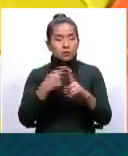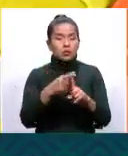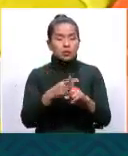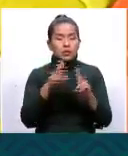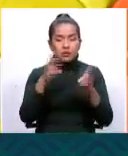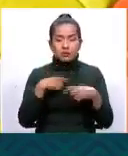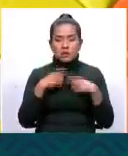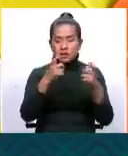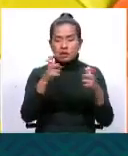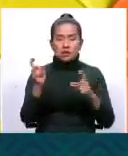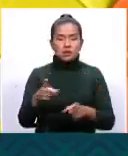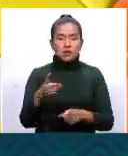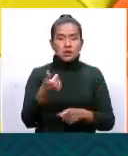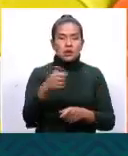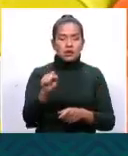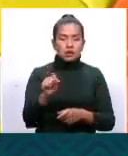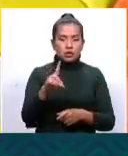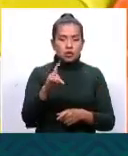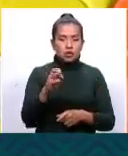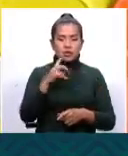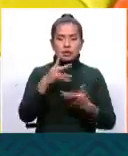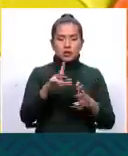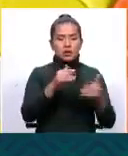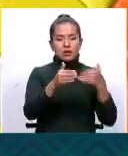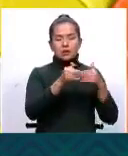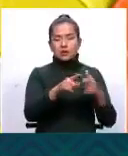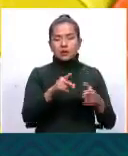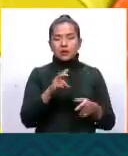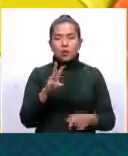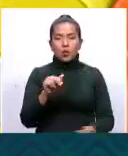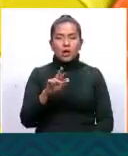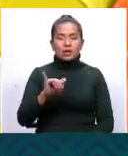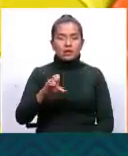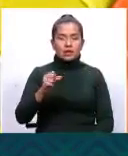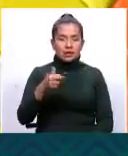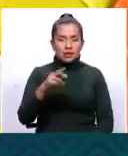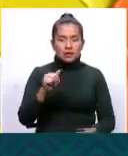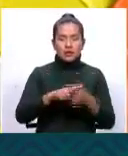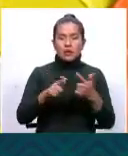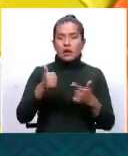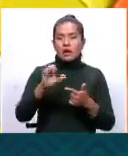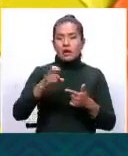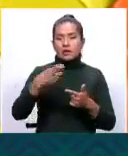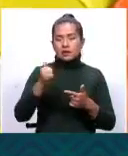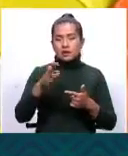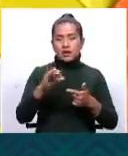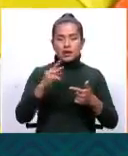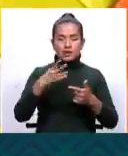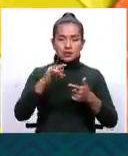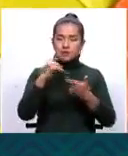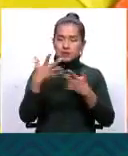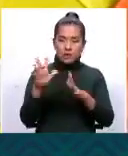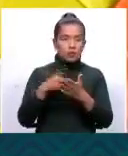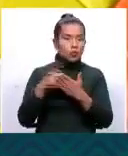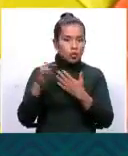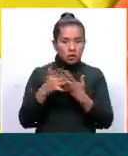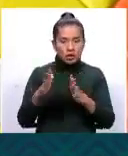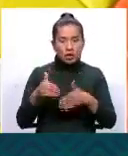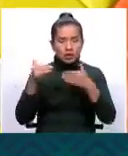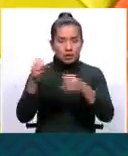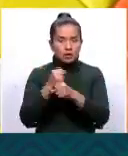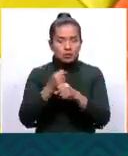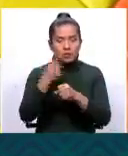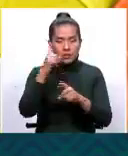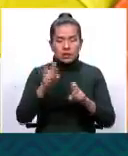gas domiciliario, por ejemplo, en Achacachi, en Guarizata, hay un proyecto que ya está trabajándose referido a